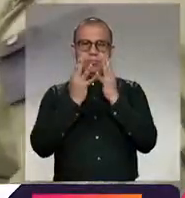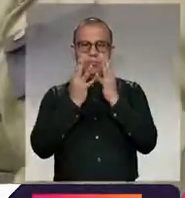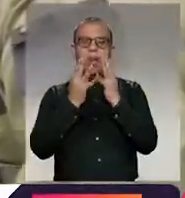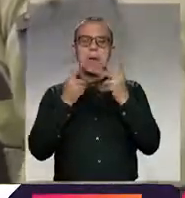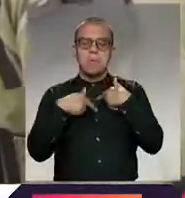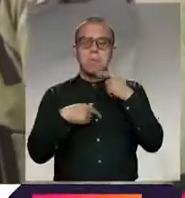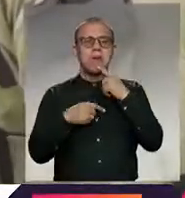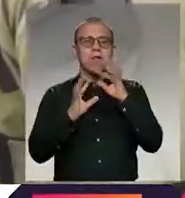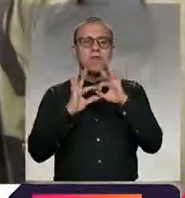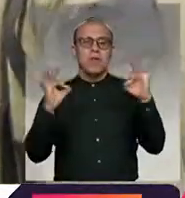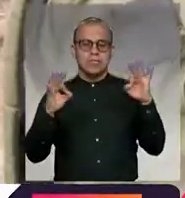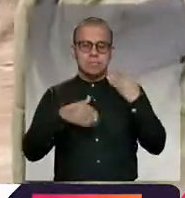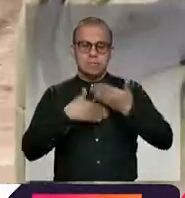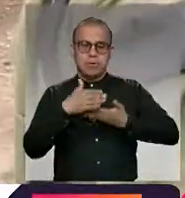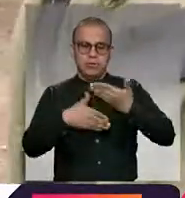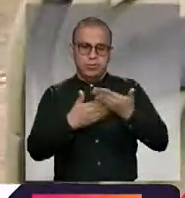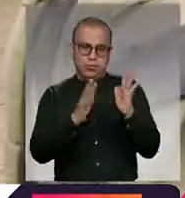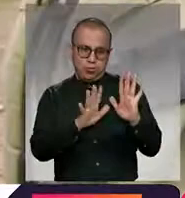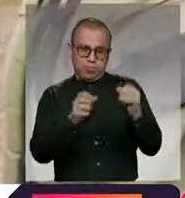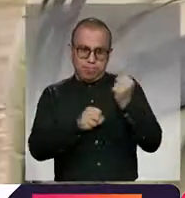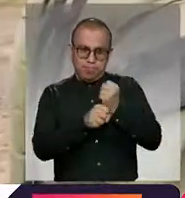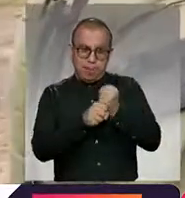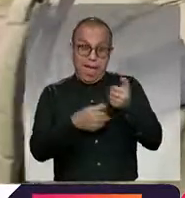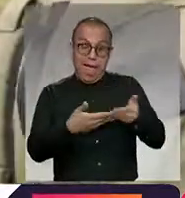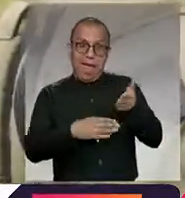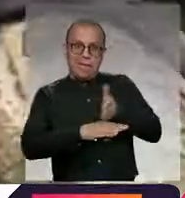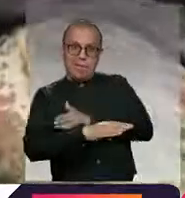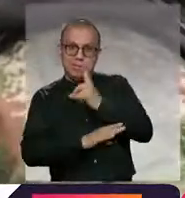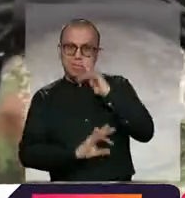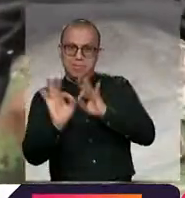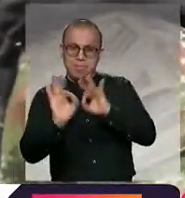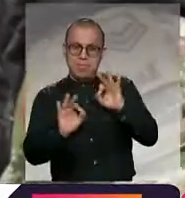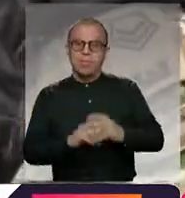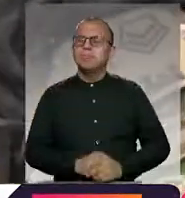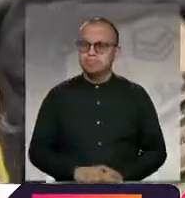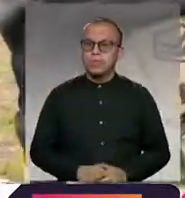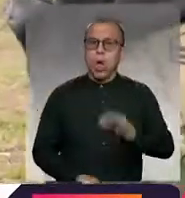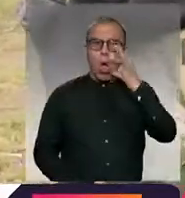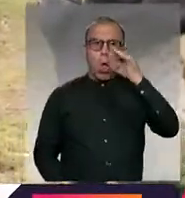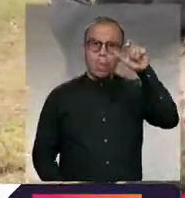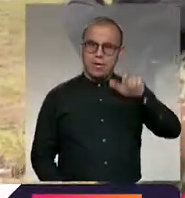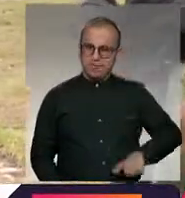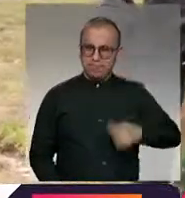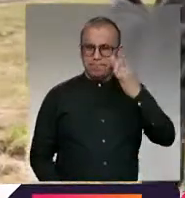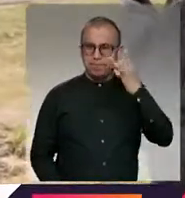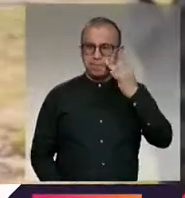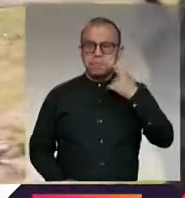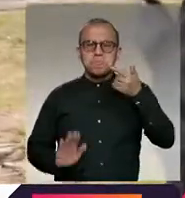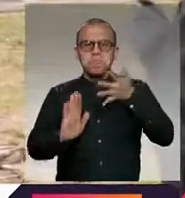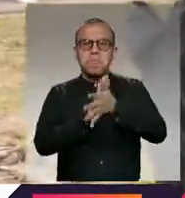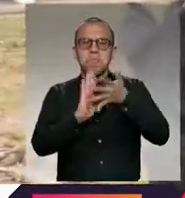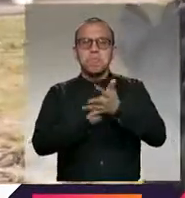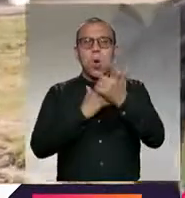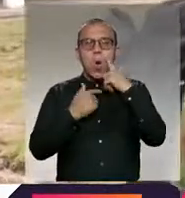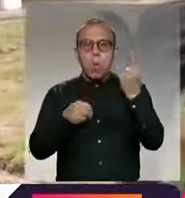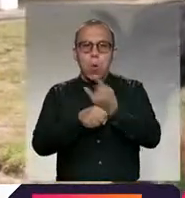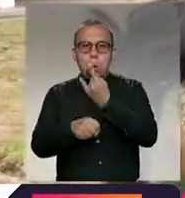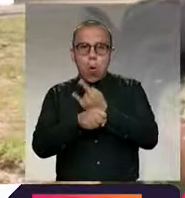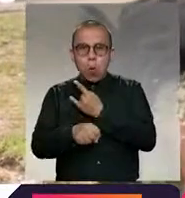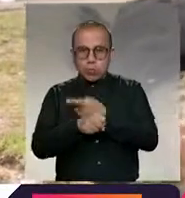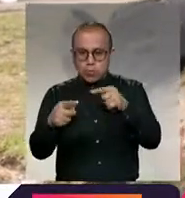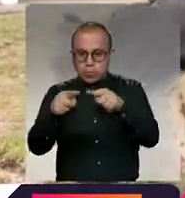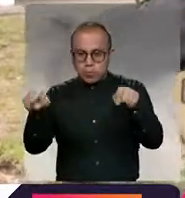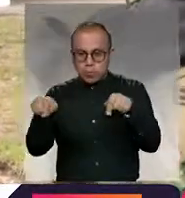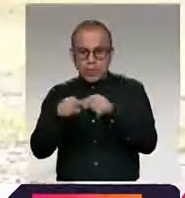viejo día avanza. El trabajo al que se refiere el cabo Machado es el que desarrolla el Grupo de Manejo de Artefactos Explosivos